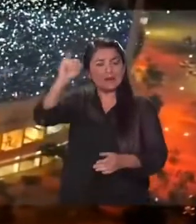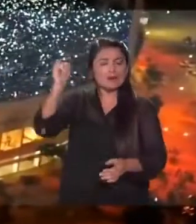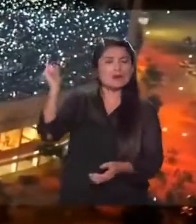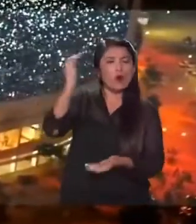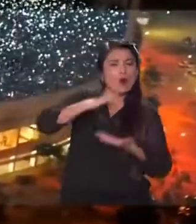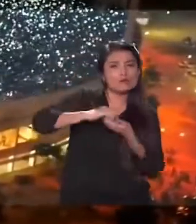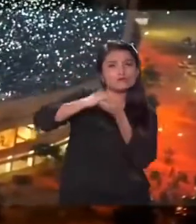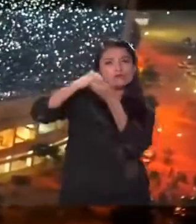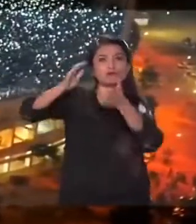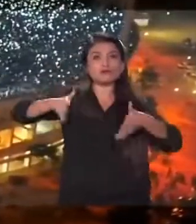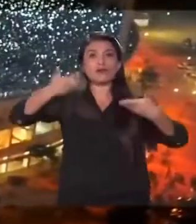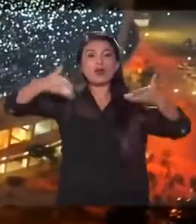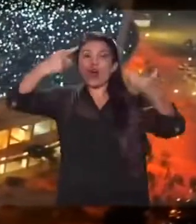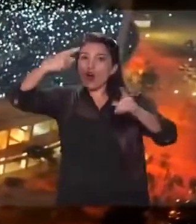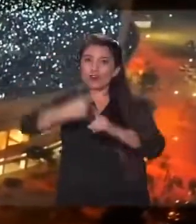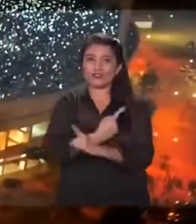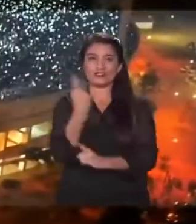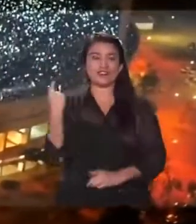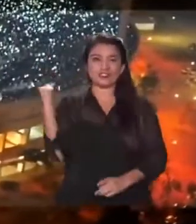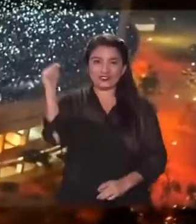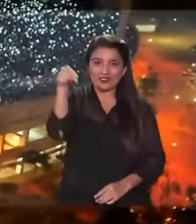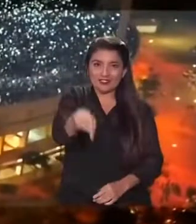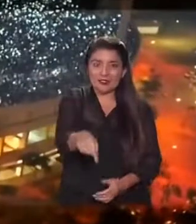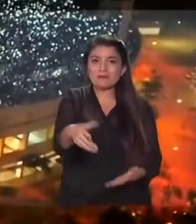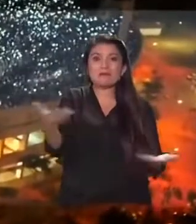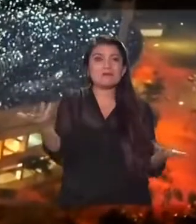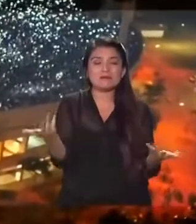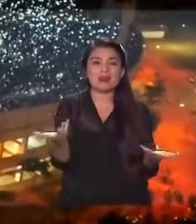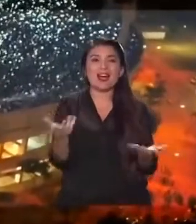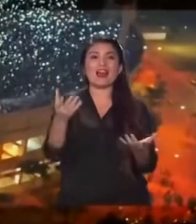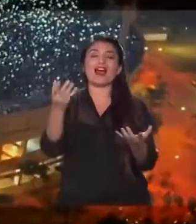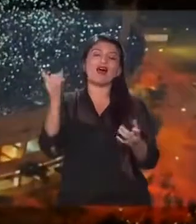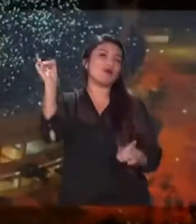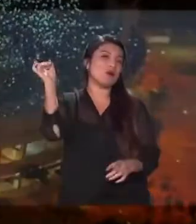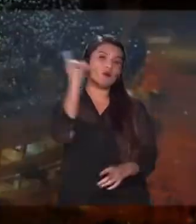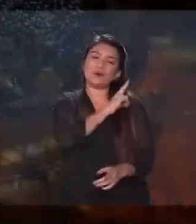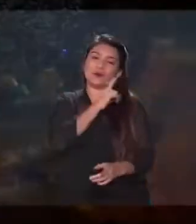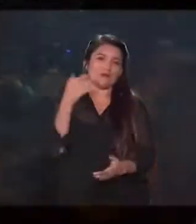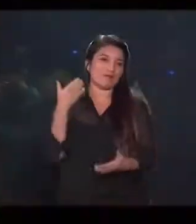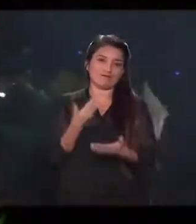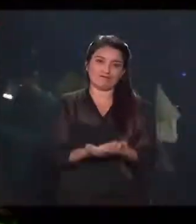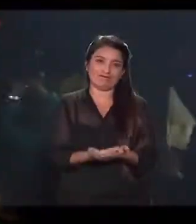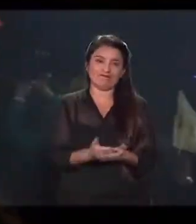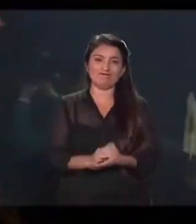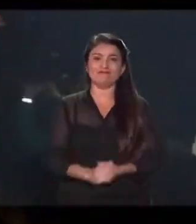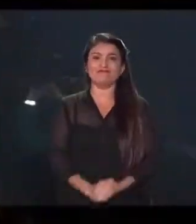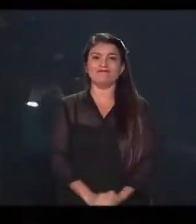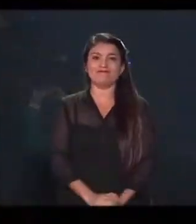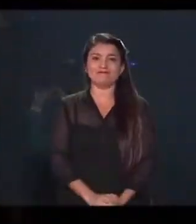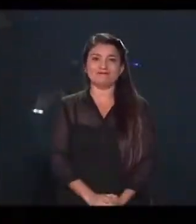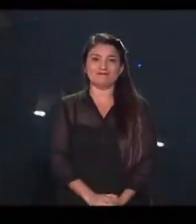levantó. Vuelve hoy para hacerlo por última vez.